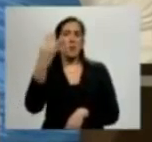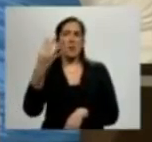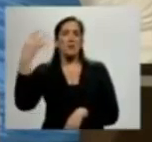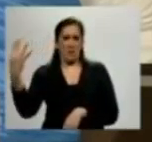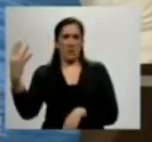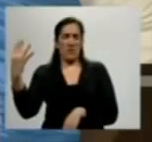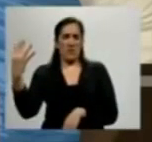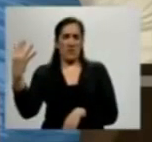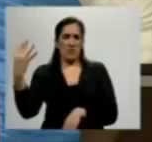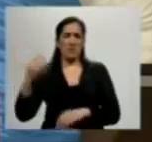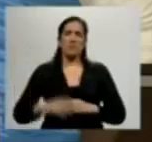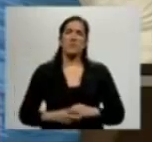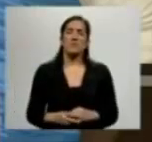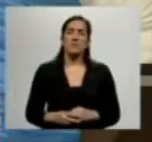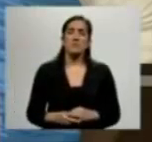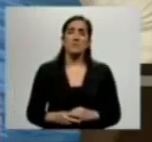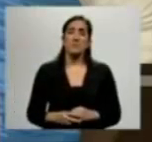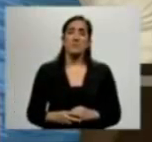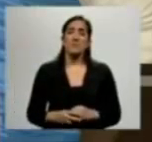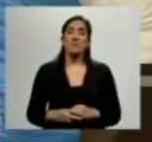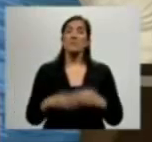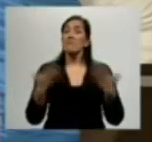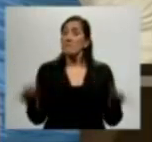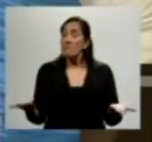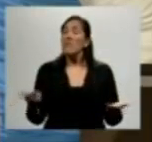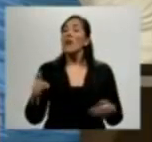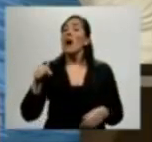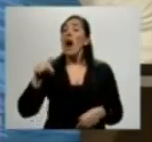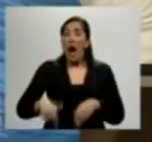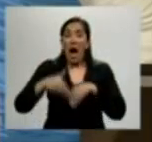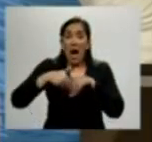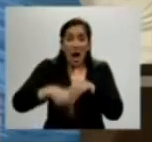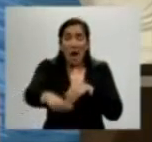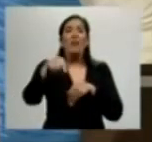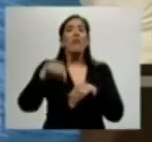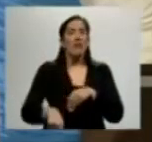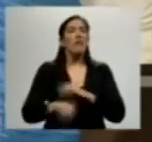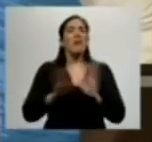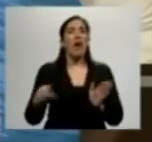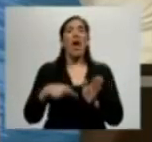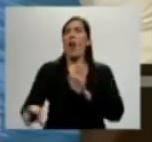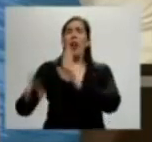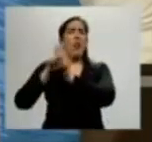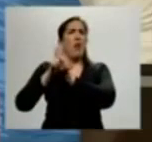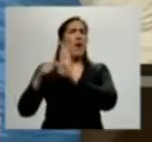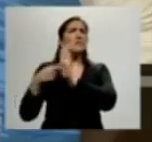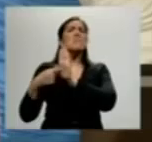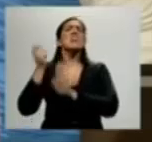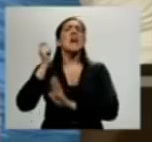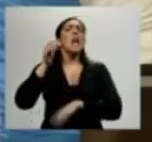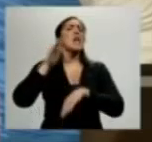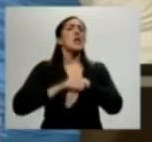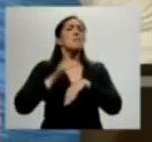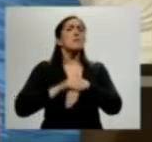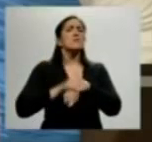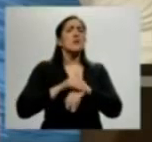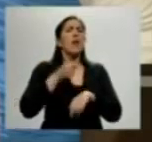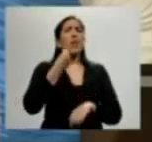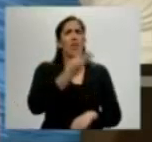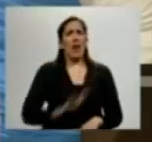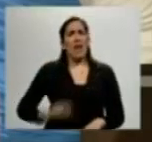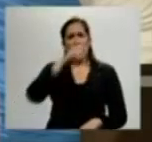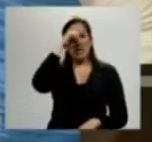26.944. Con lo cual, a partir de ahora está regulado por ley la responsabilidad del Estado y